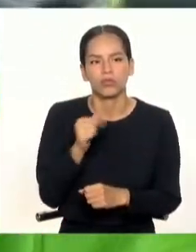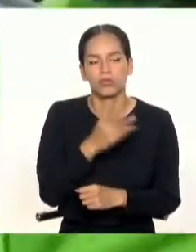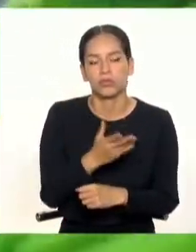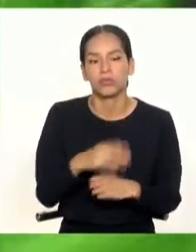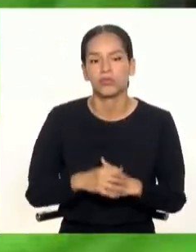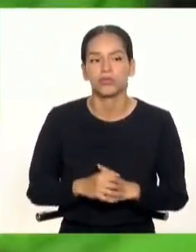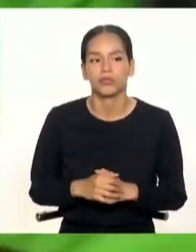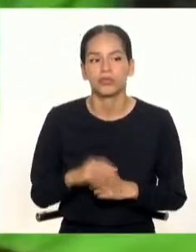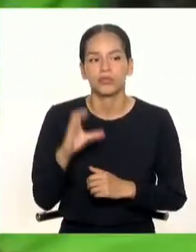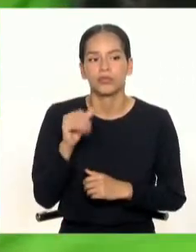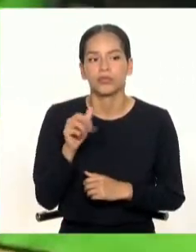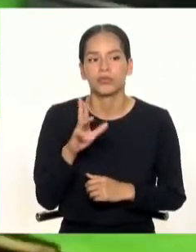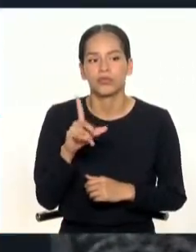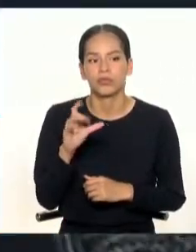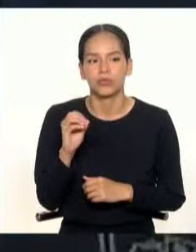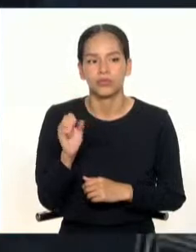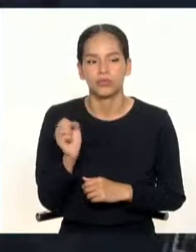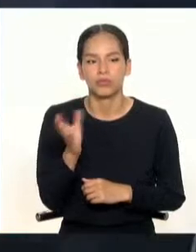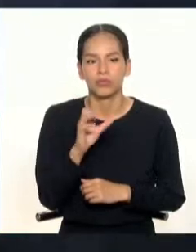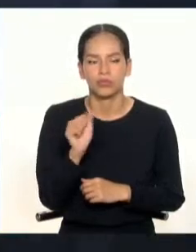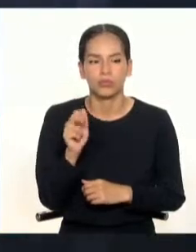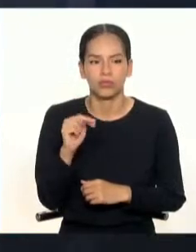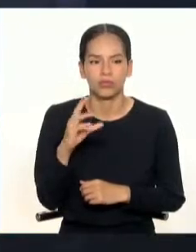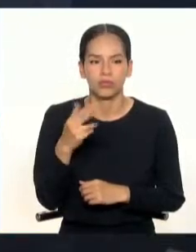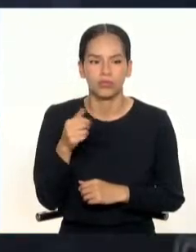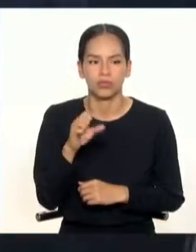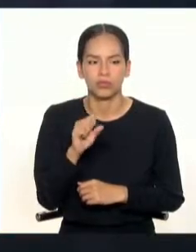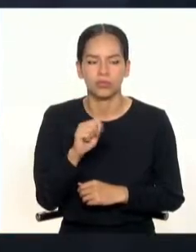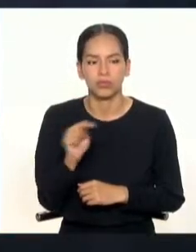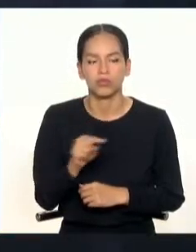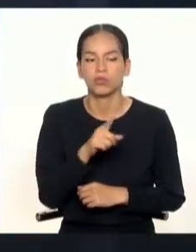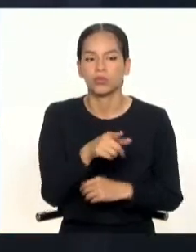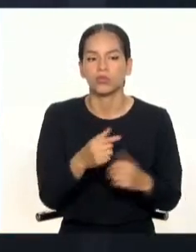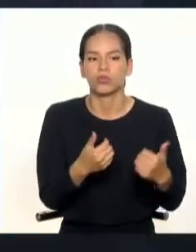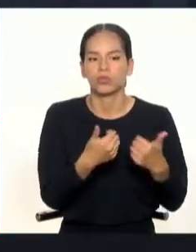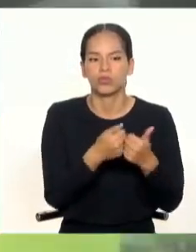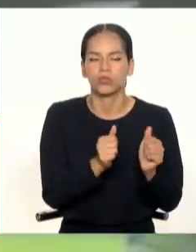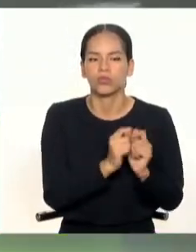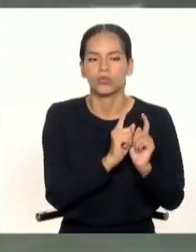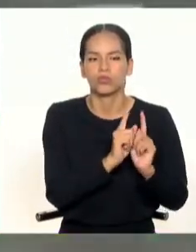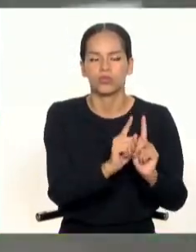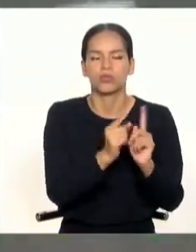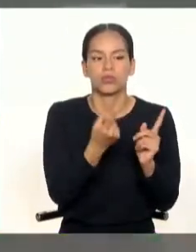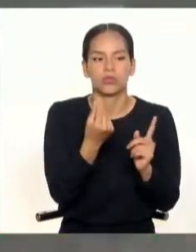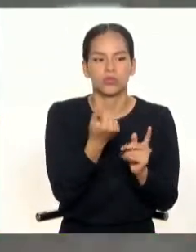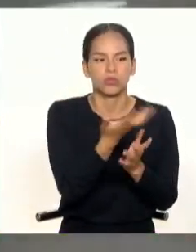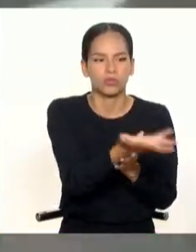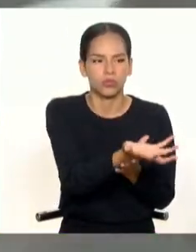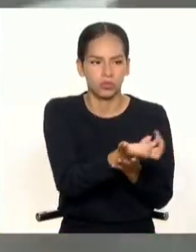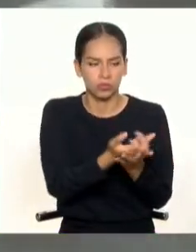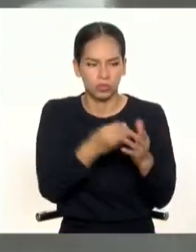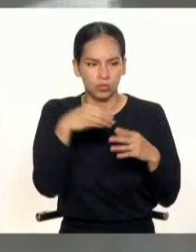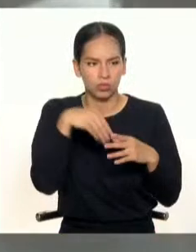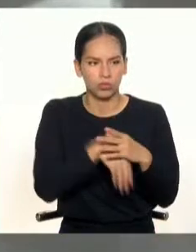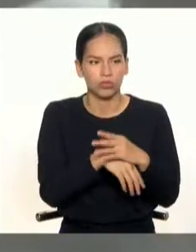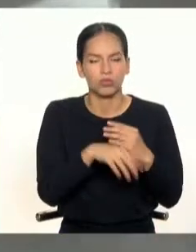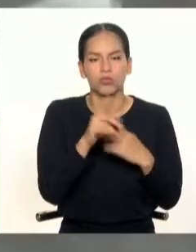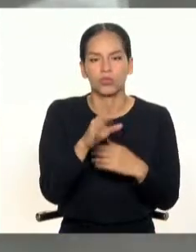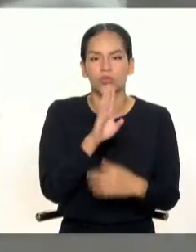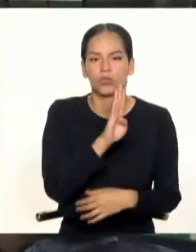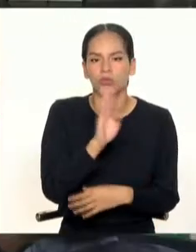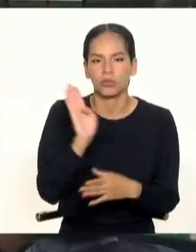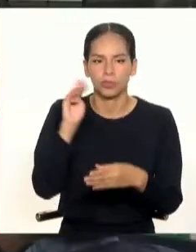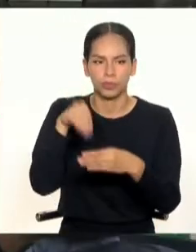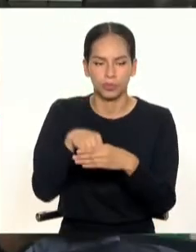Sánchez Yataco y sus cómplices, quienes le arrebataron a una pareja el dinero que acababan de retirar de una agencia